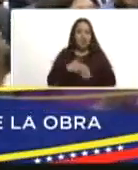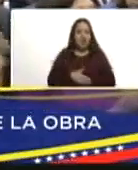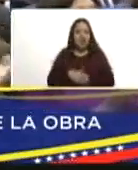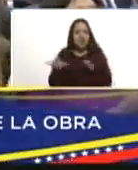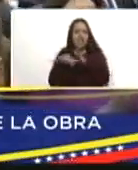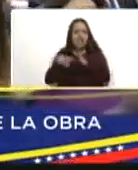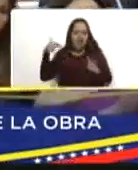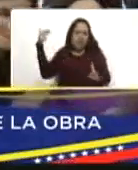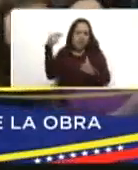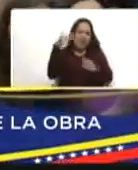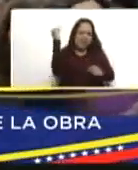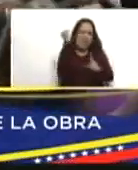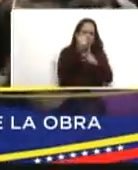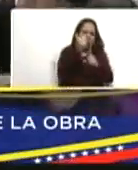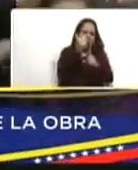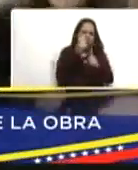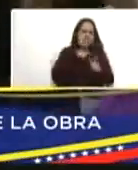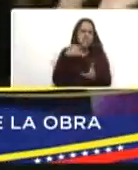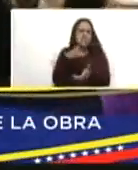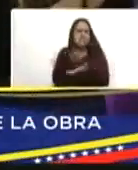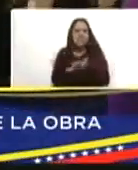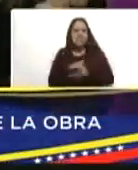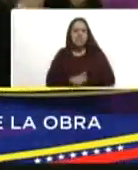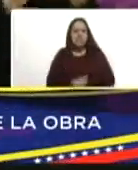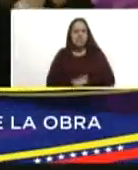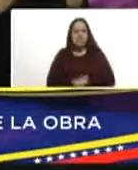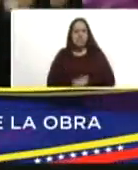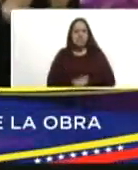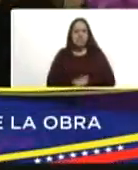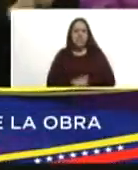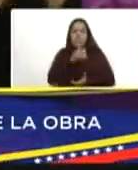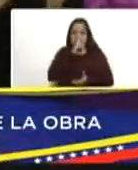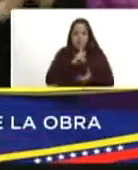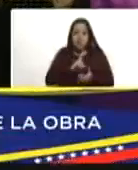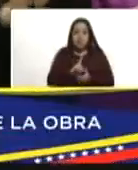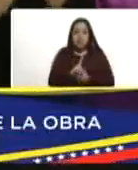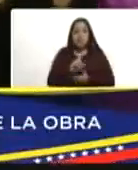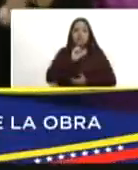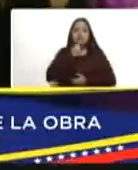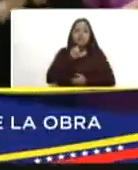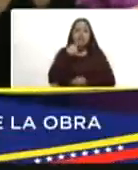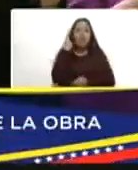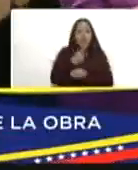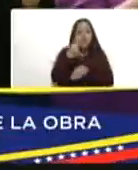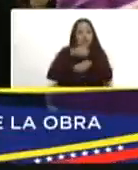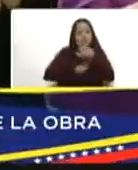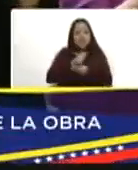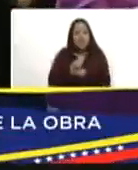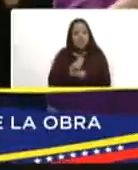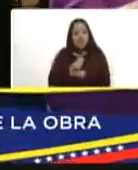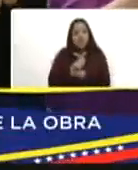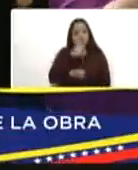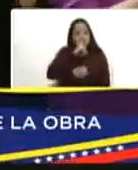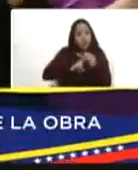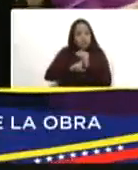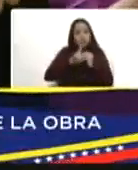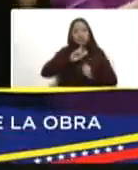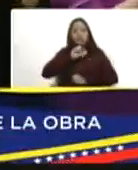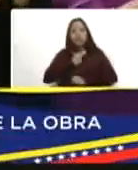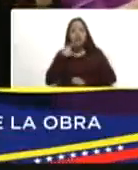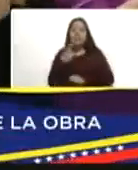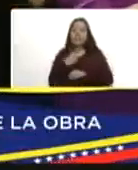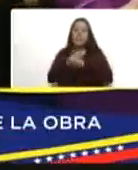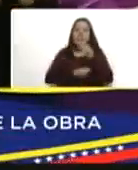mataron en silencio tuvo que ser y fue y en silencio tiene que ser Y